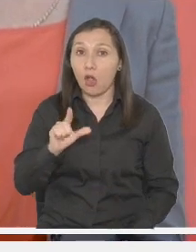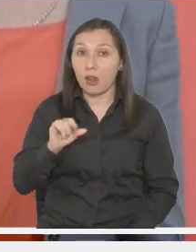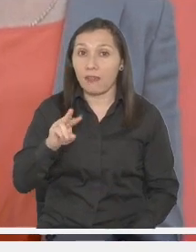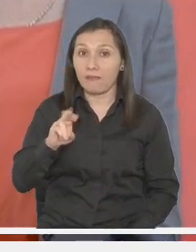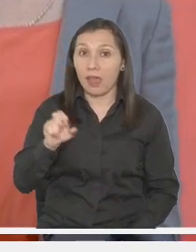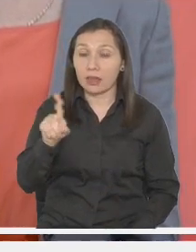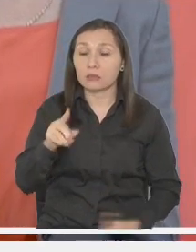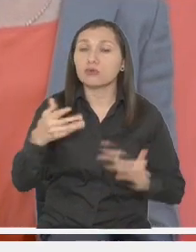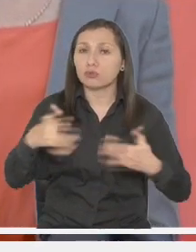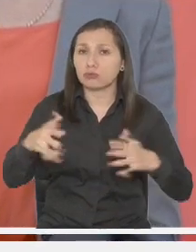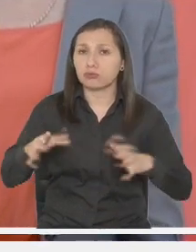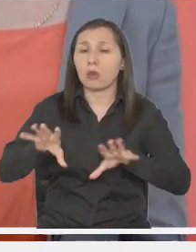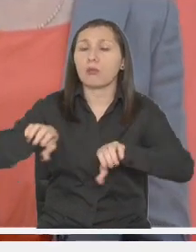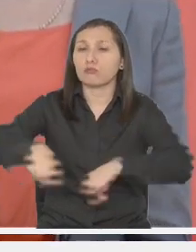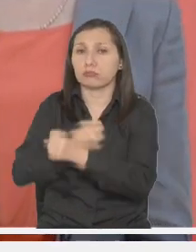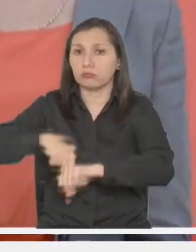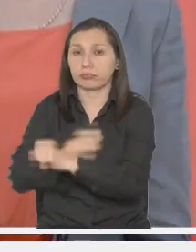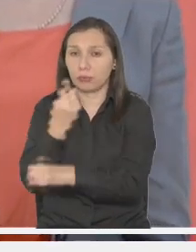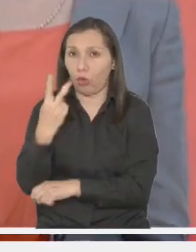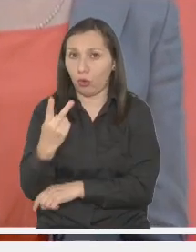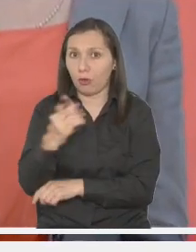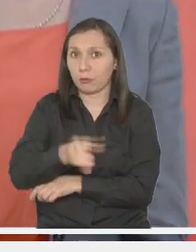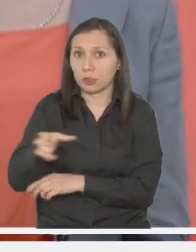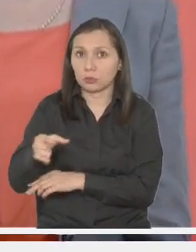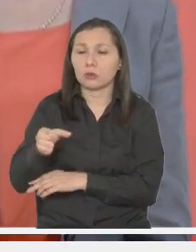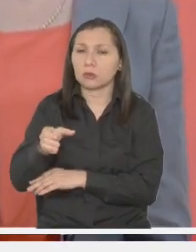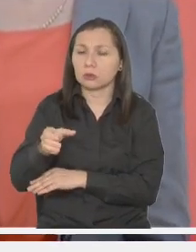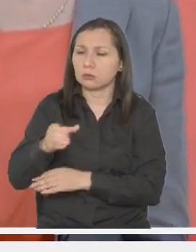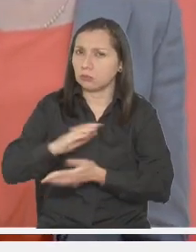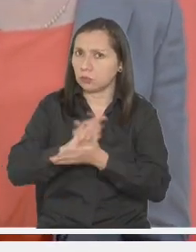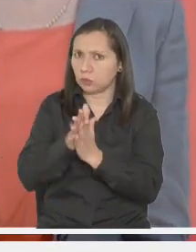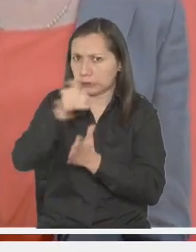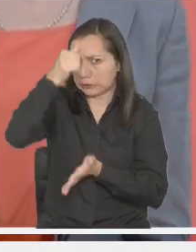en donde ya hay dos detenidos a los que se les va a aplicar